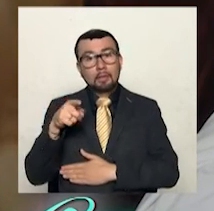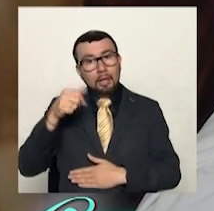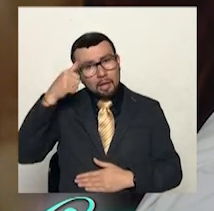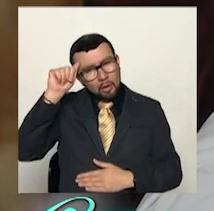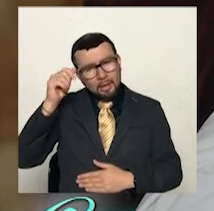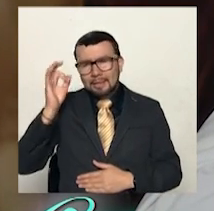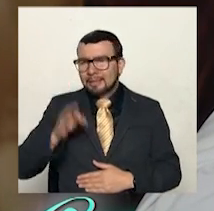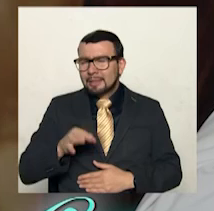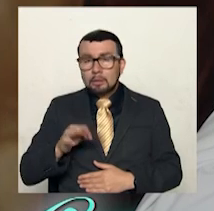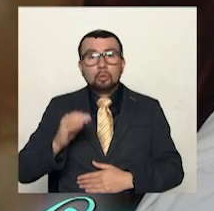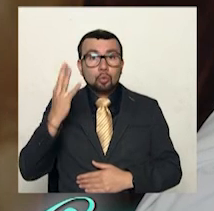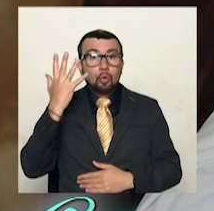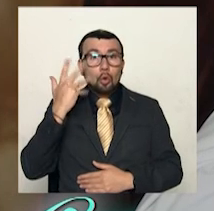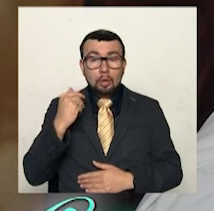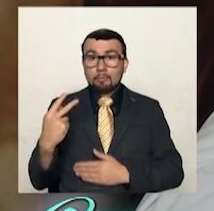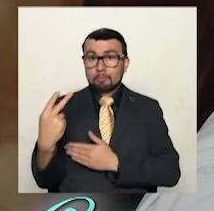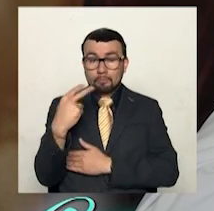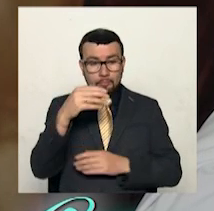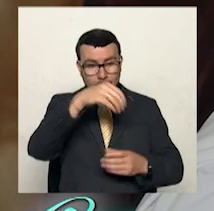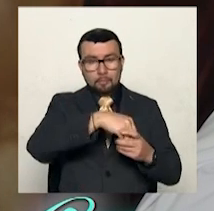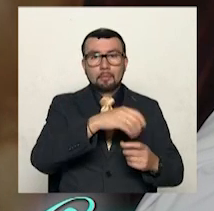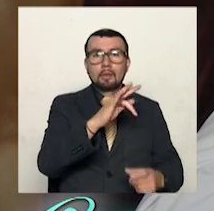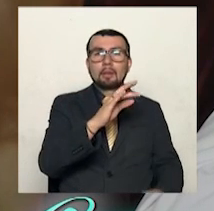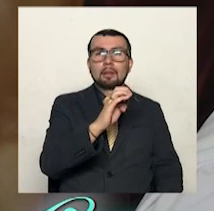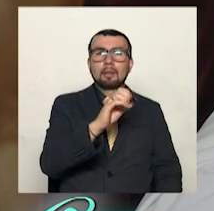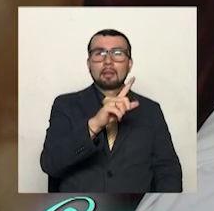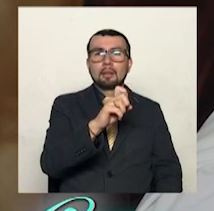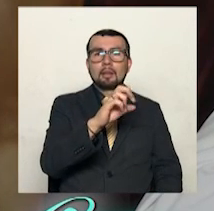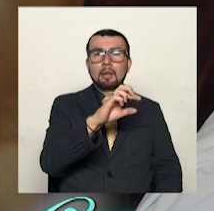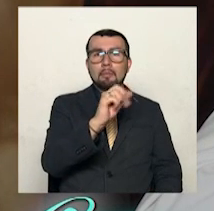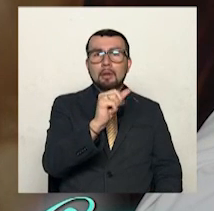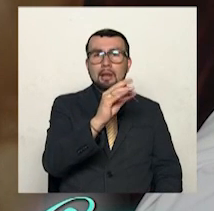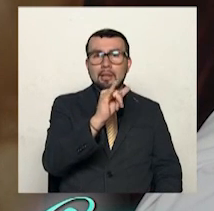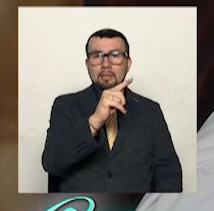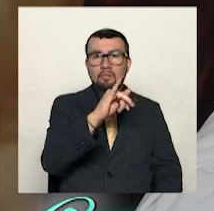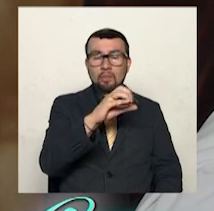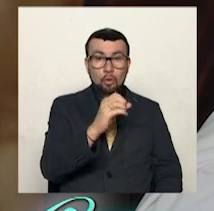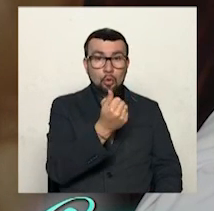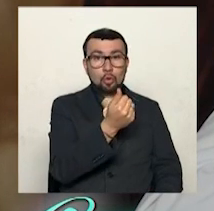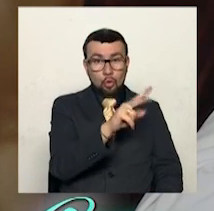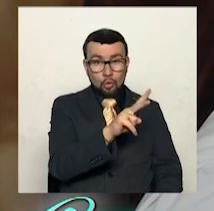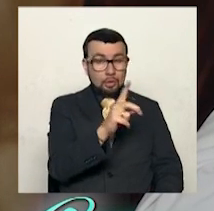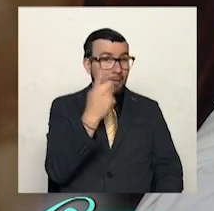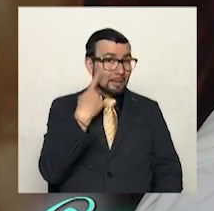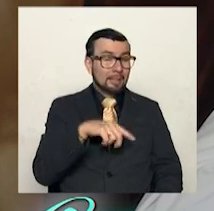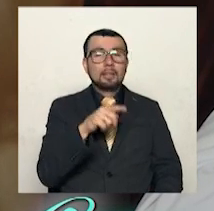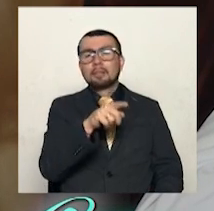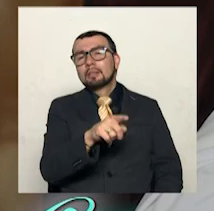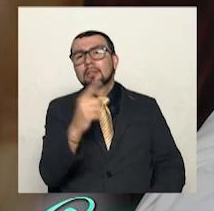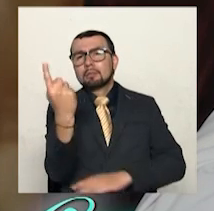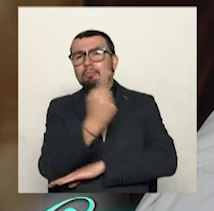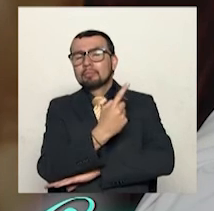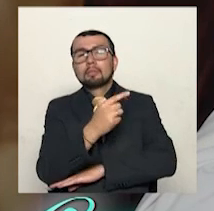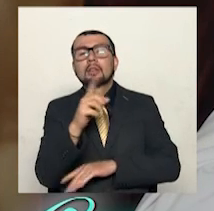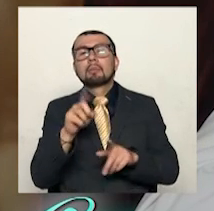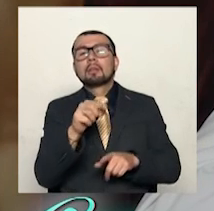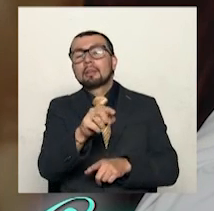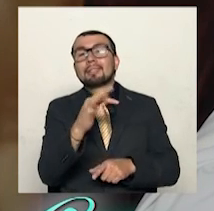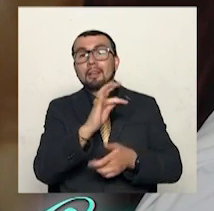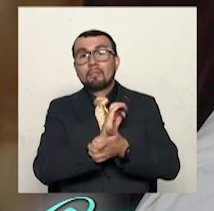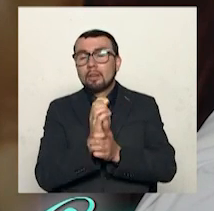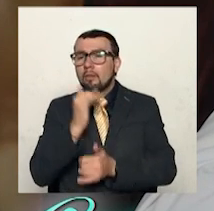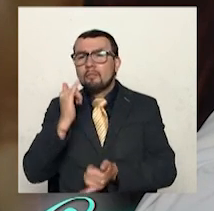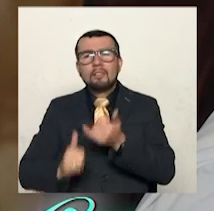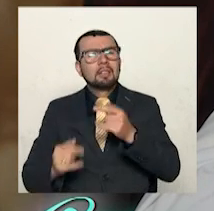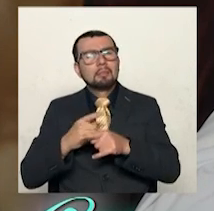días ustedes nos pueden ver en Telepacífico a mediodía, a las 12 del día, y en Telecafé, y los fines de semana a las